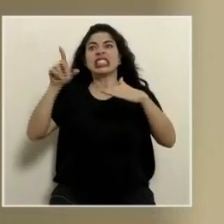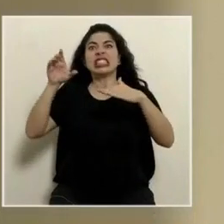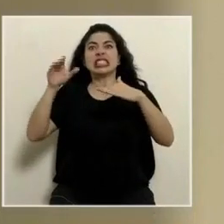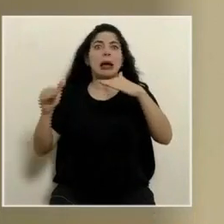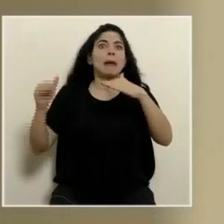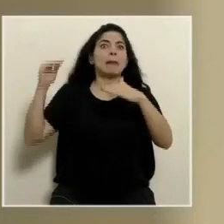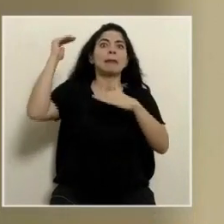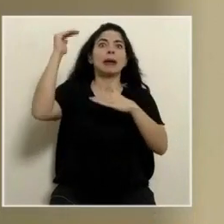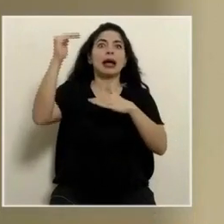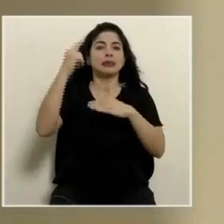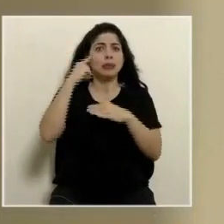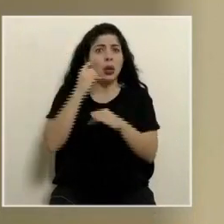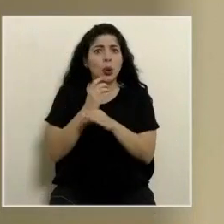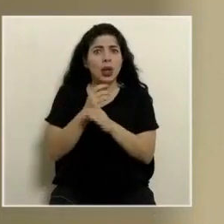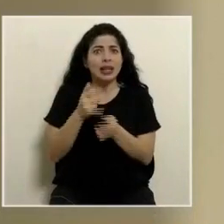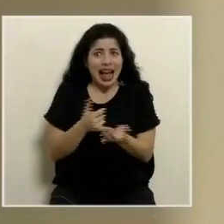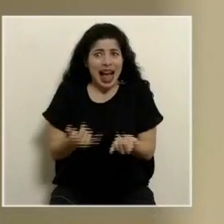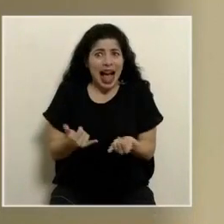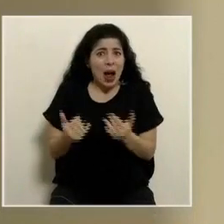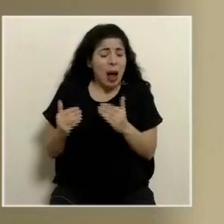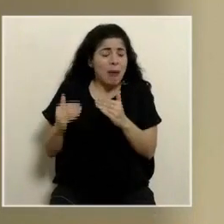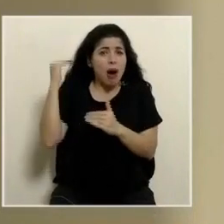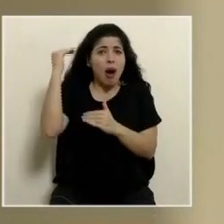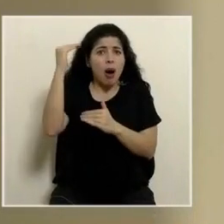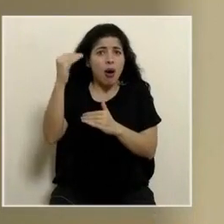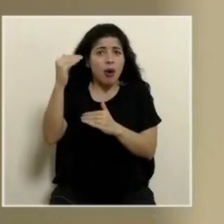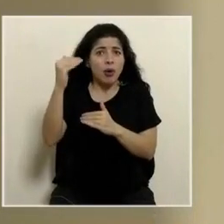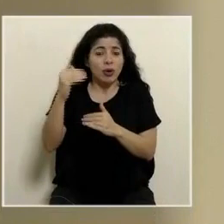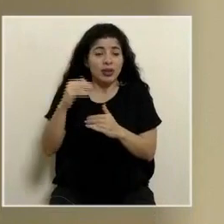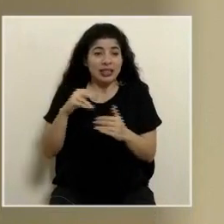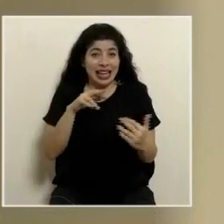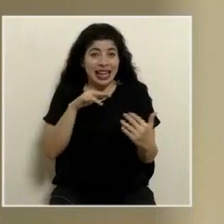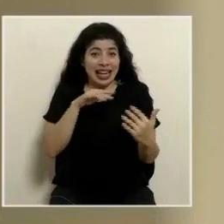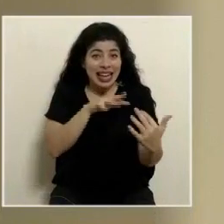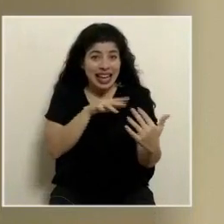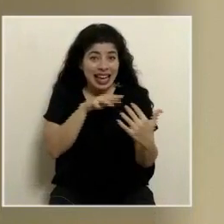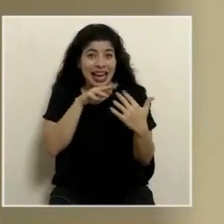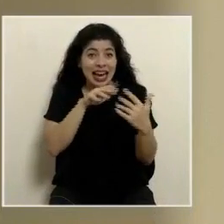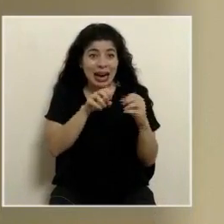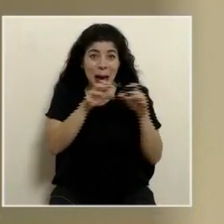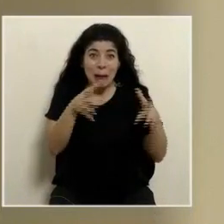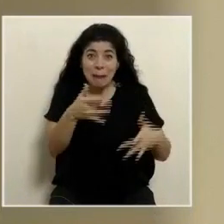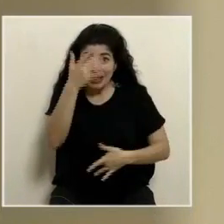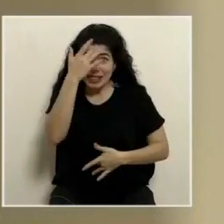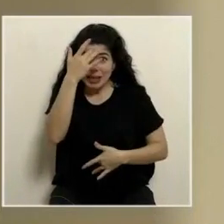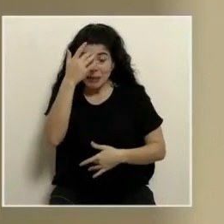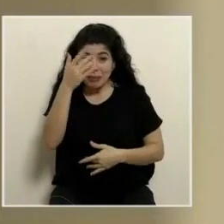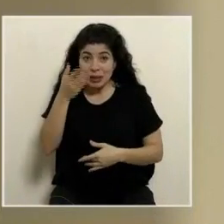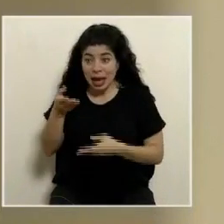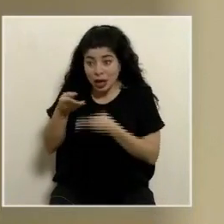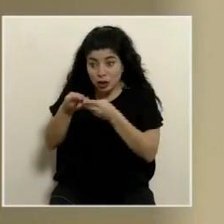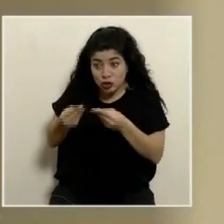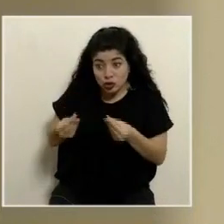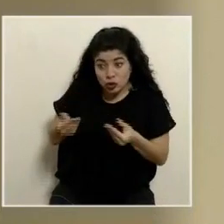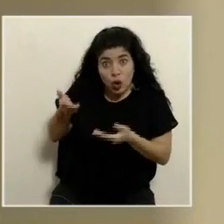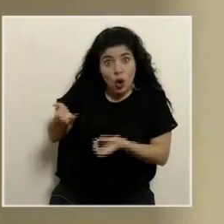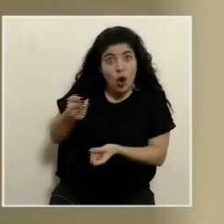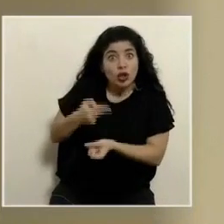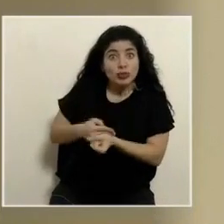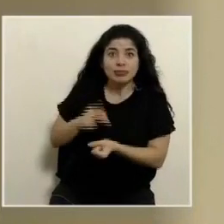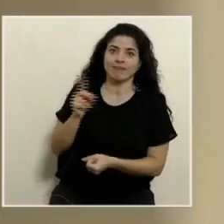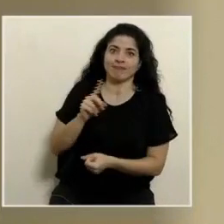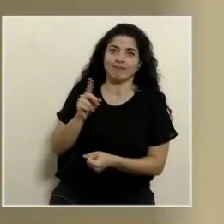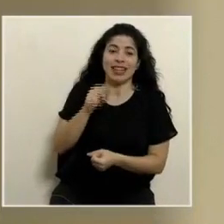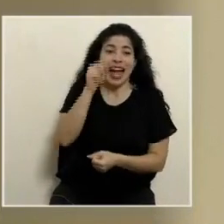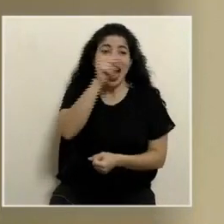para pacientes UCI. La guerra contra esta pandemia no se gana en los hospitales, se gana en